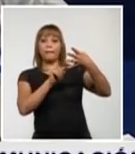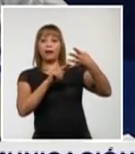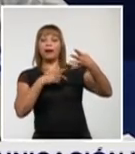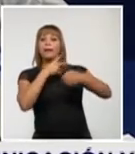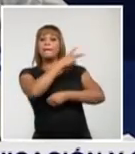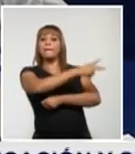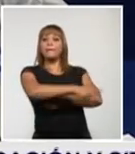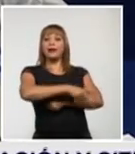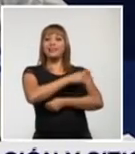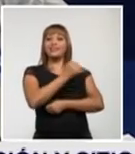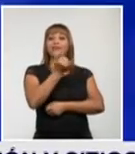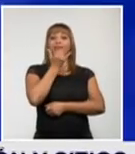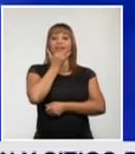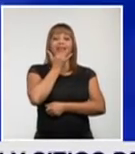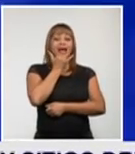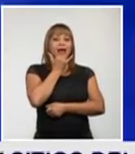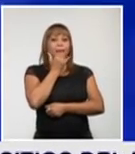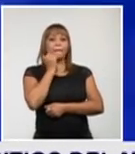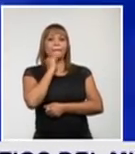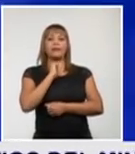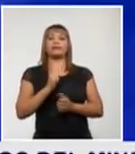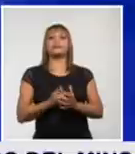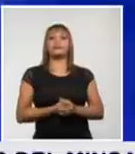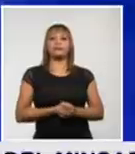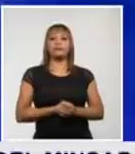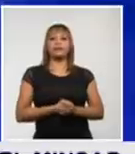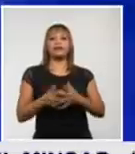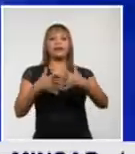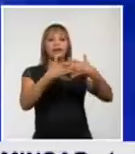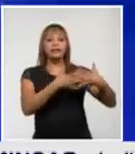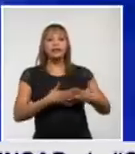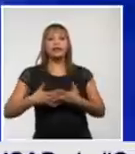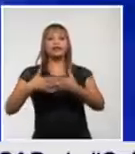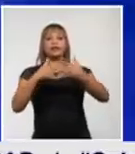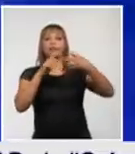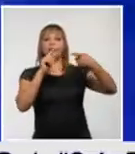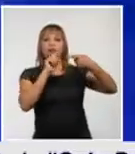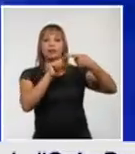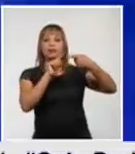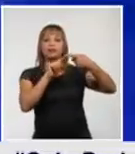afectación: Estados Unidos, la India,